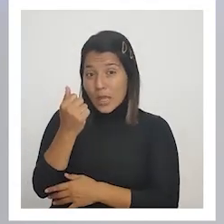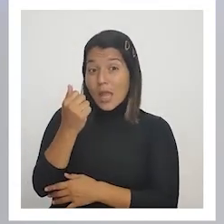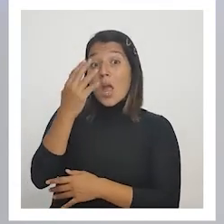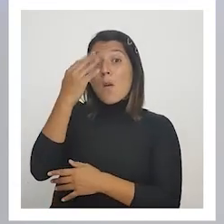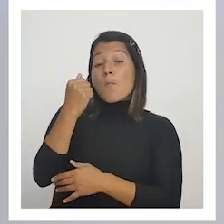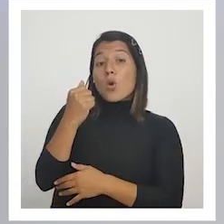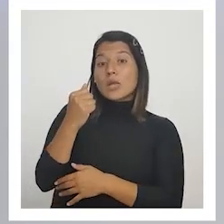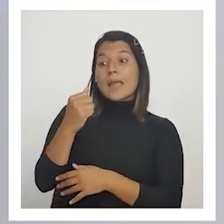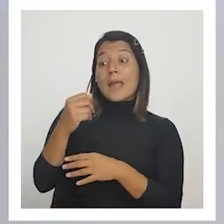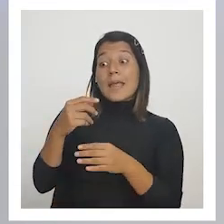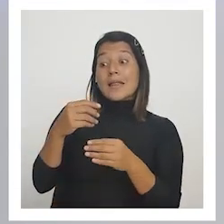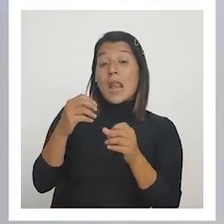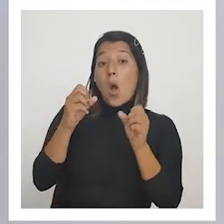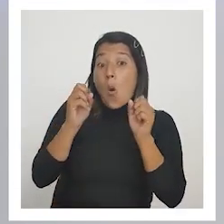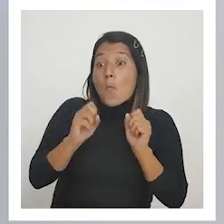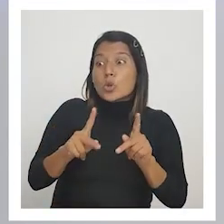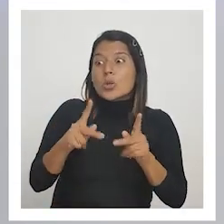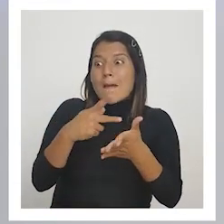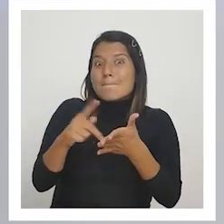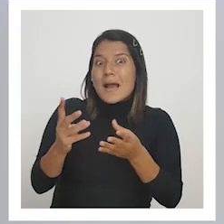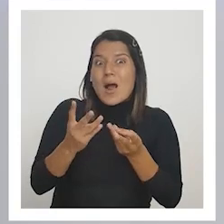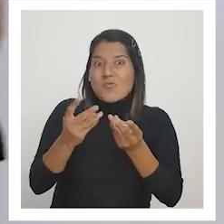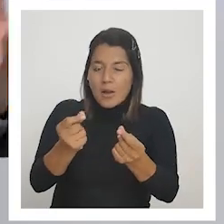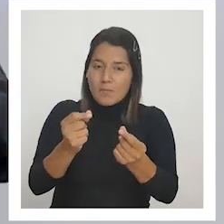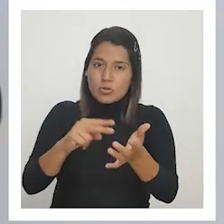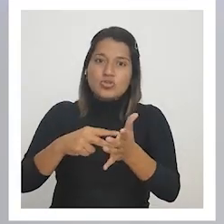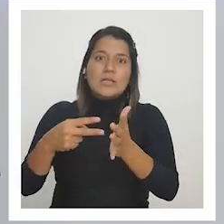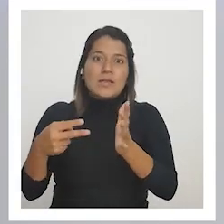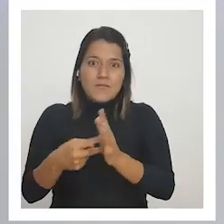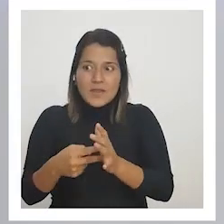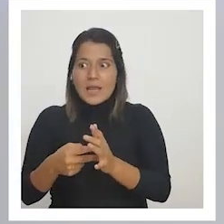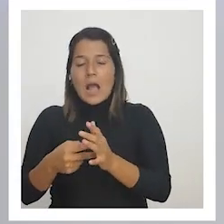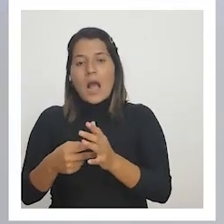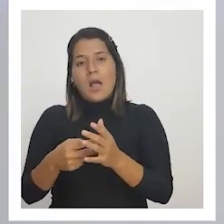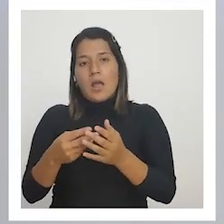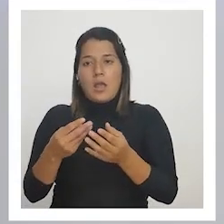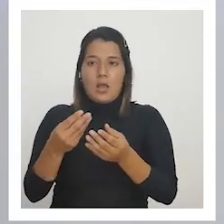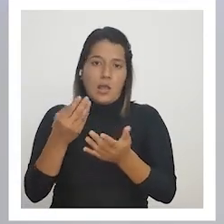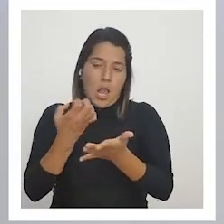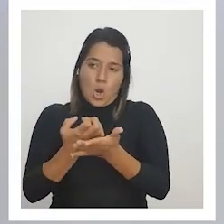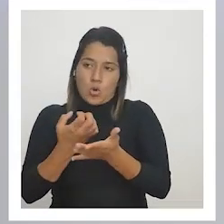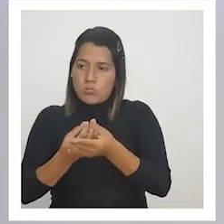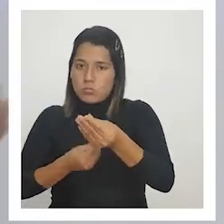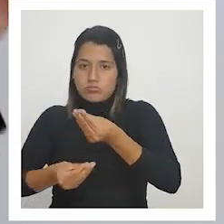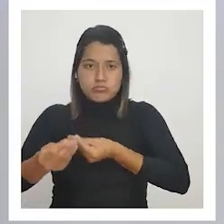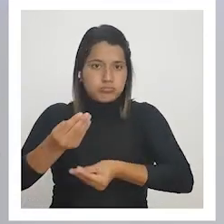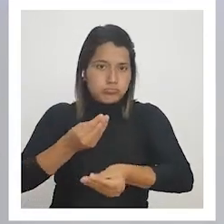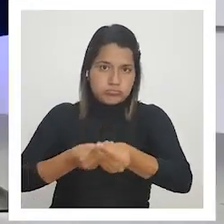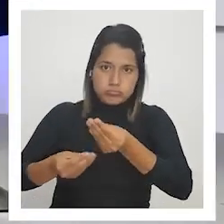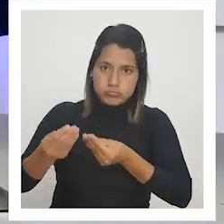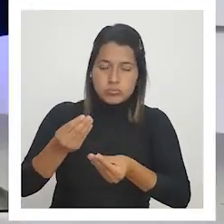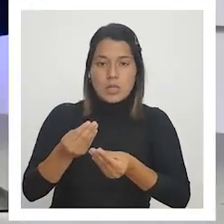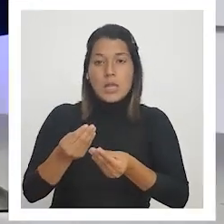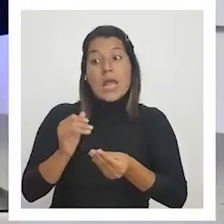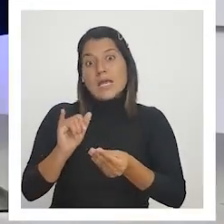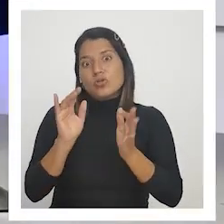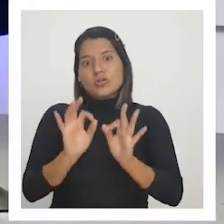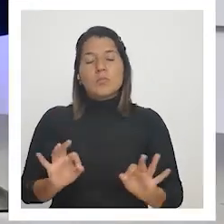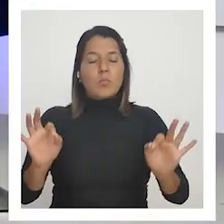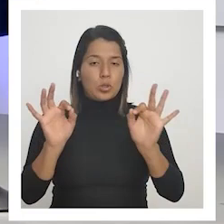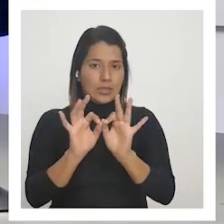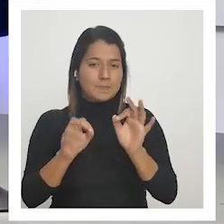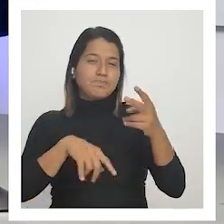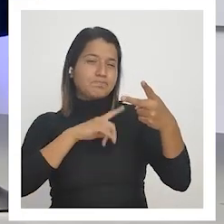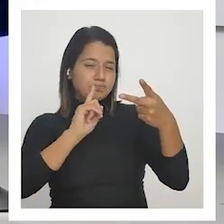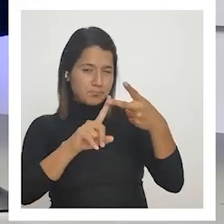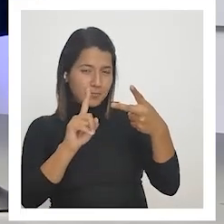representa su flujo de caja, ¿verdad? O sea, el tema del volumen y demás es un elemento fundamental. El otro elemento que se incorporó en aquel